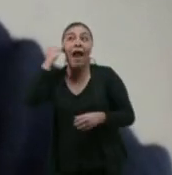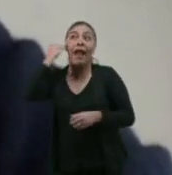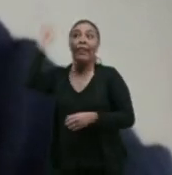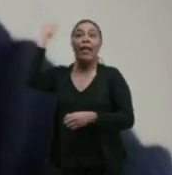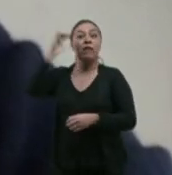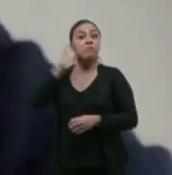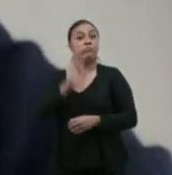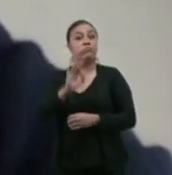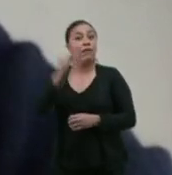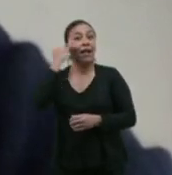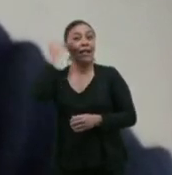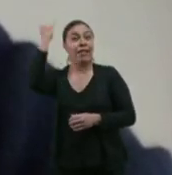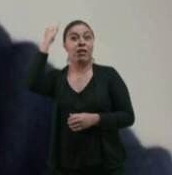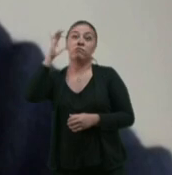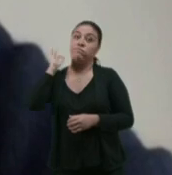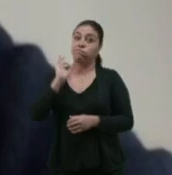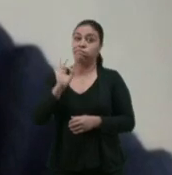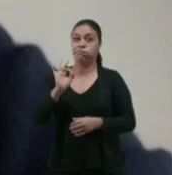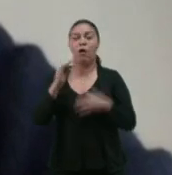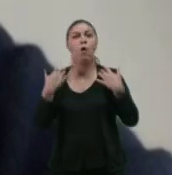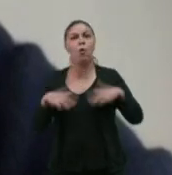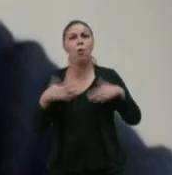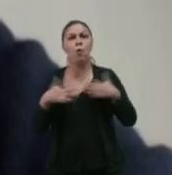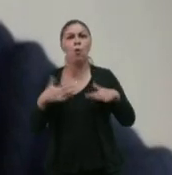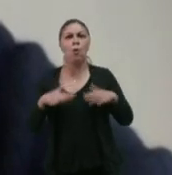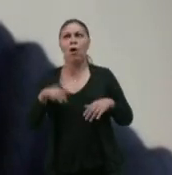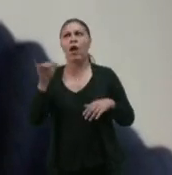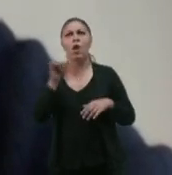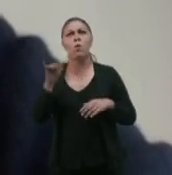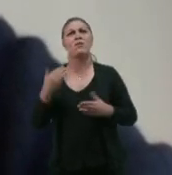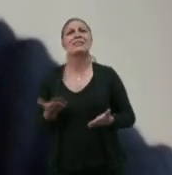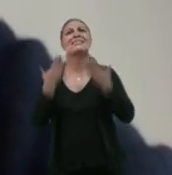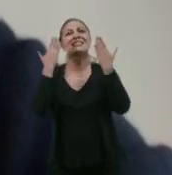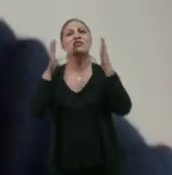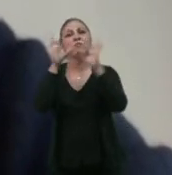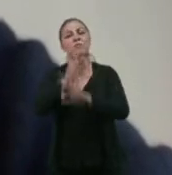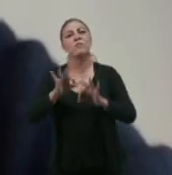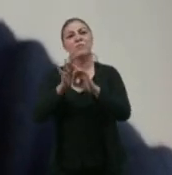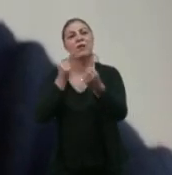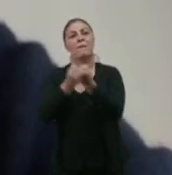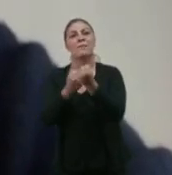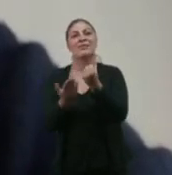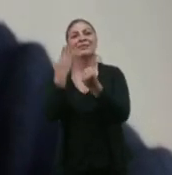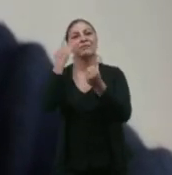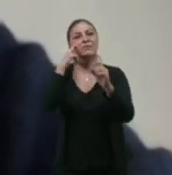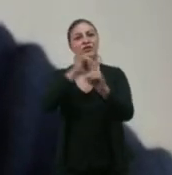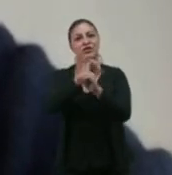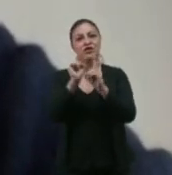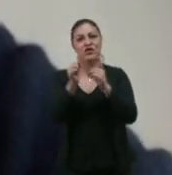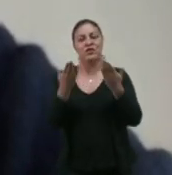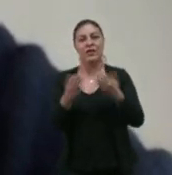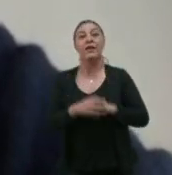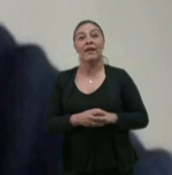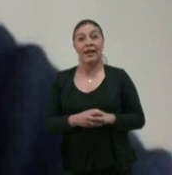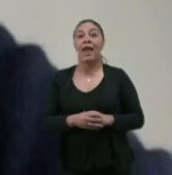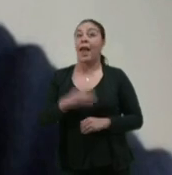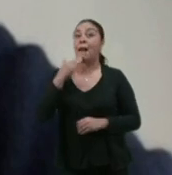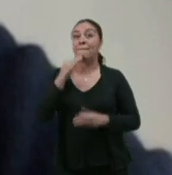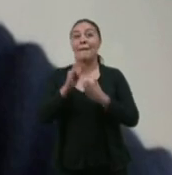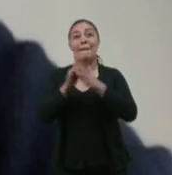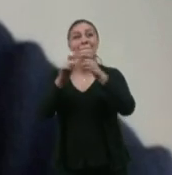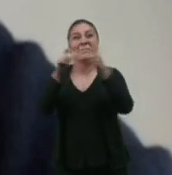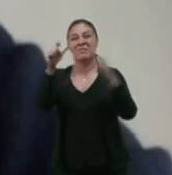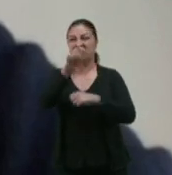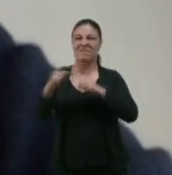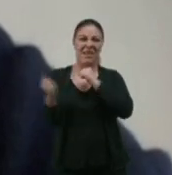que agregue, que uno piense que va a agregar valor a la sociedad. Y si la mayoría de la gente te dice que esa idea no va a